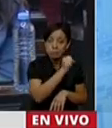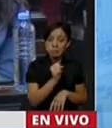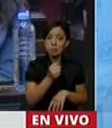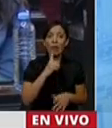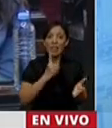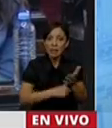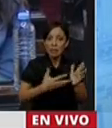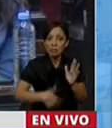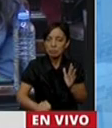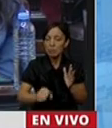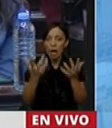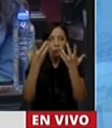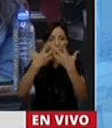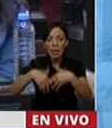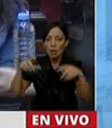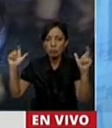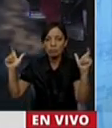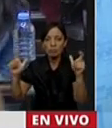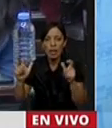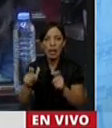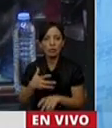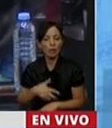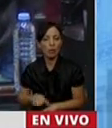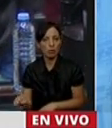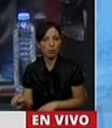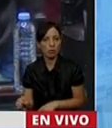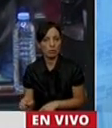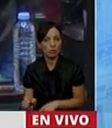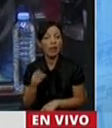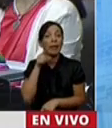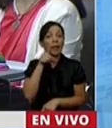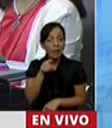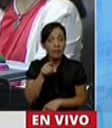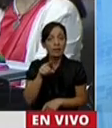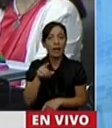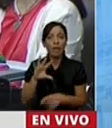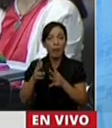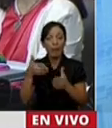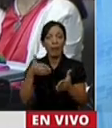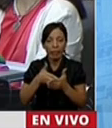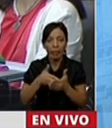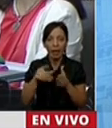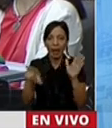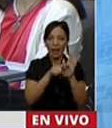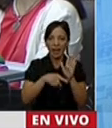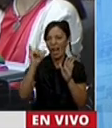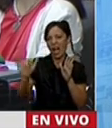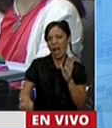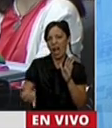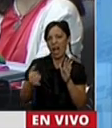en todo el mundo todo el primer mundo lo hace el mundo más adelantado lo hace de hace muchos años